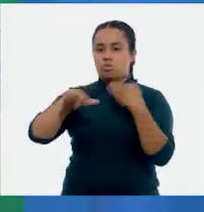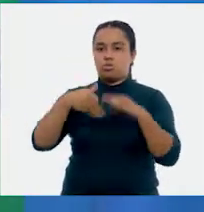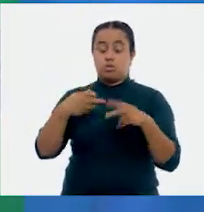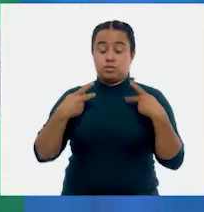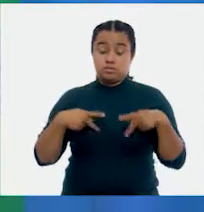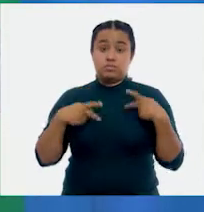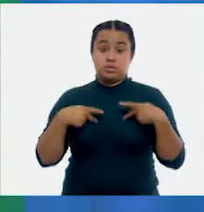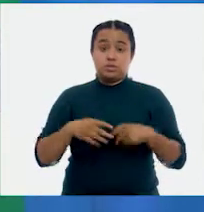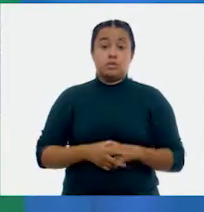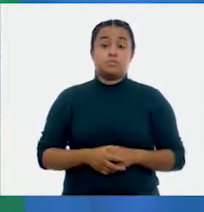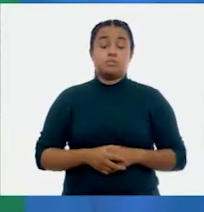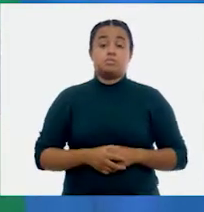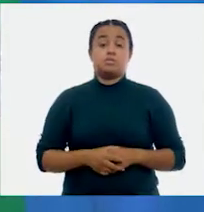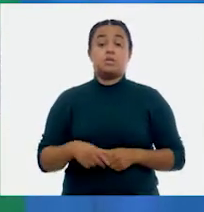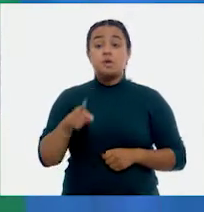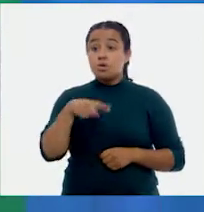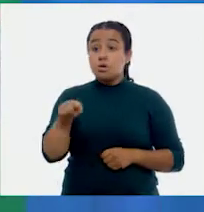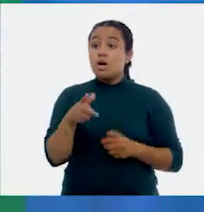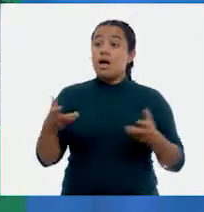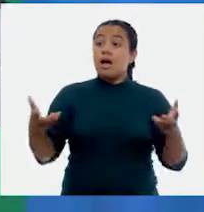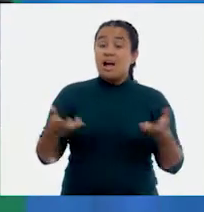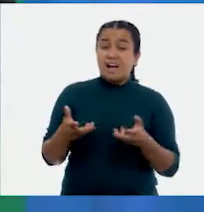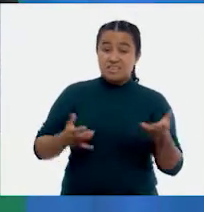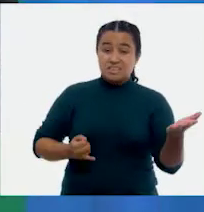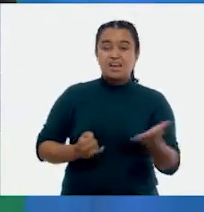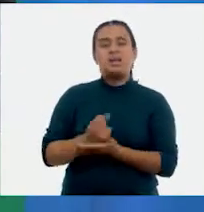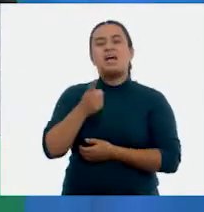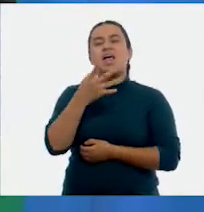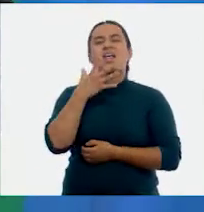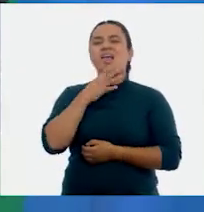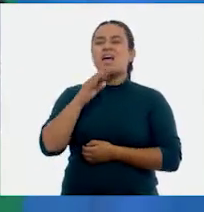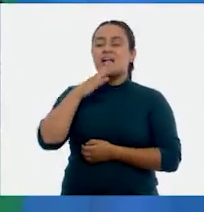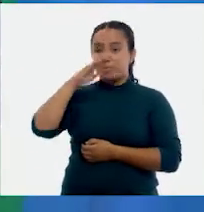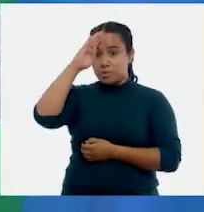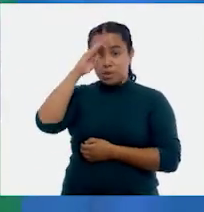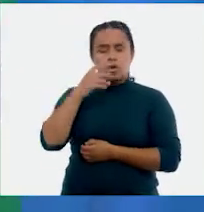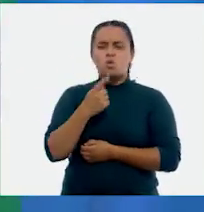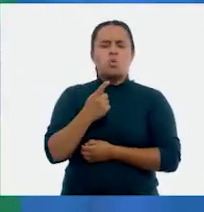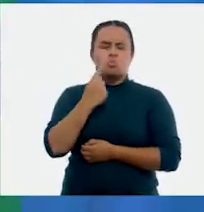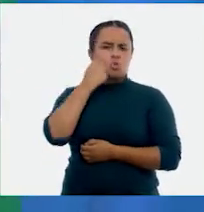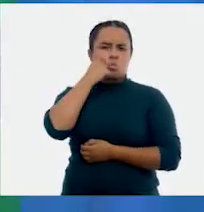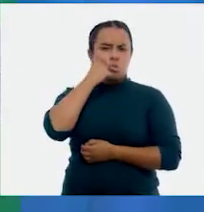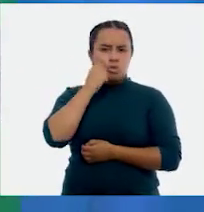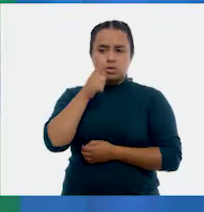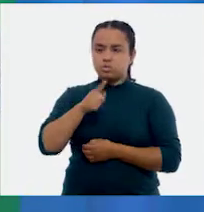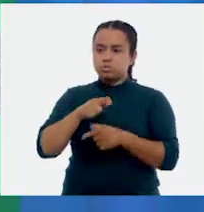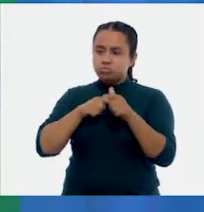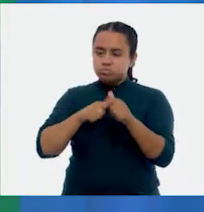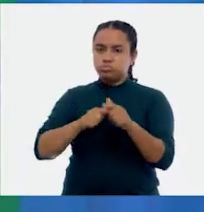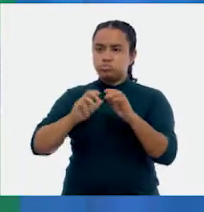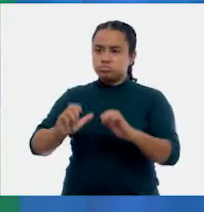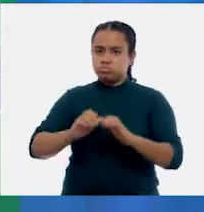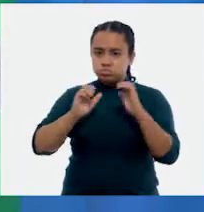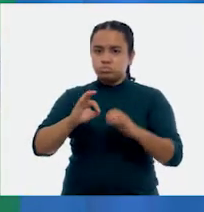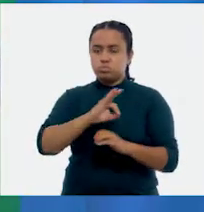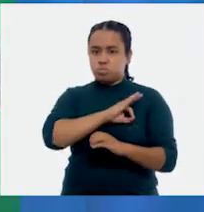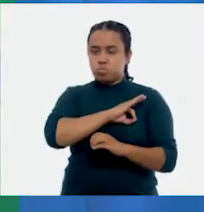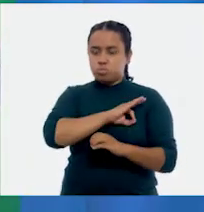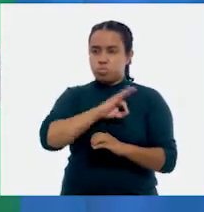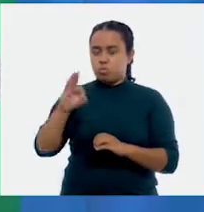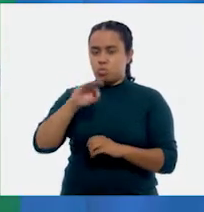por tanto, cualquier acción que llevemos a cabo, por pequeña que parezca, ayuda a mantener la estabilidad de